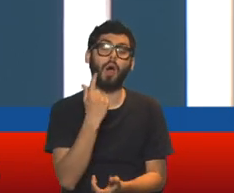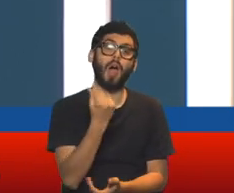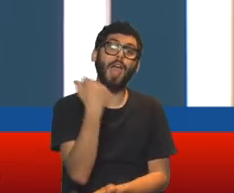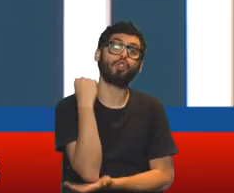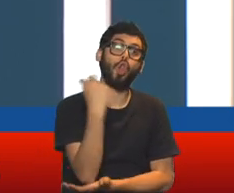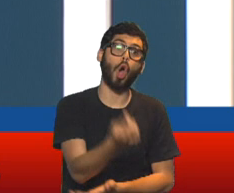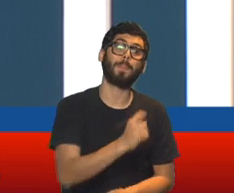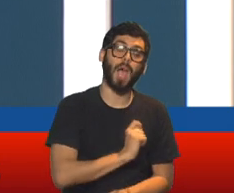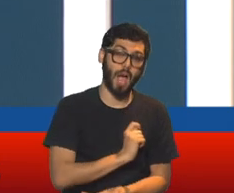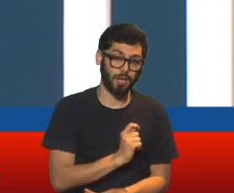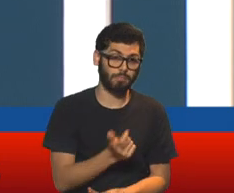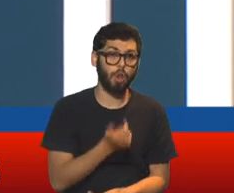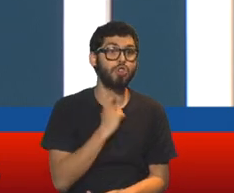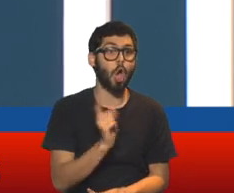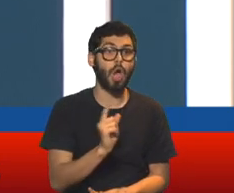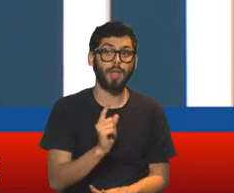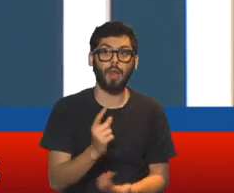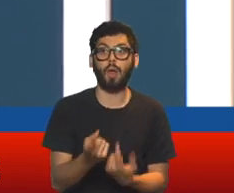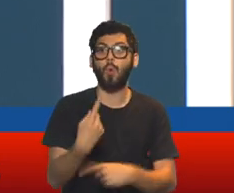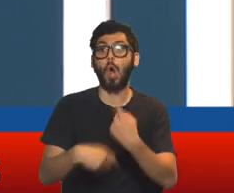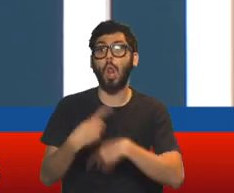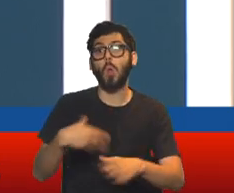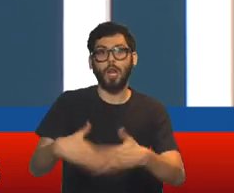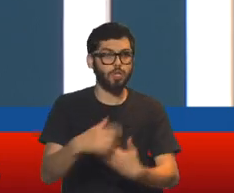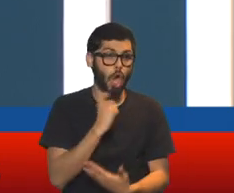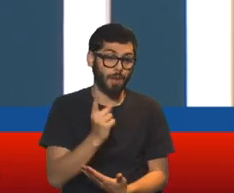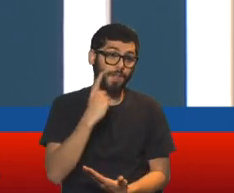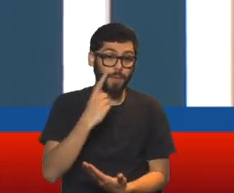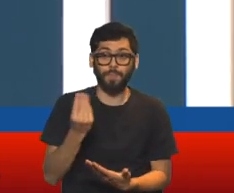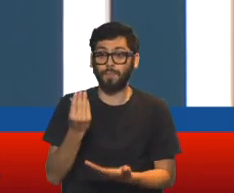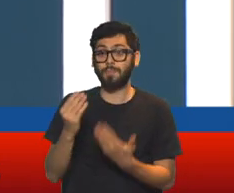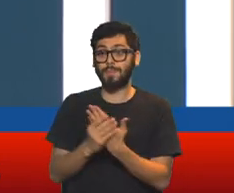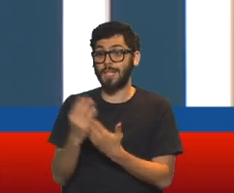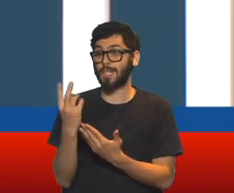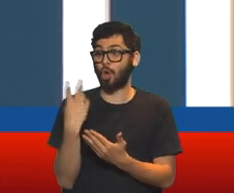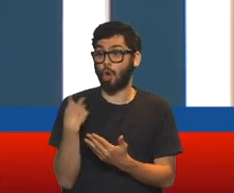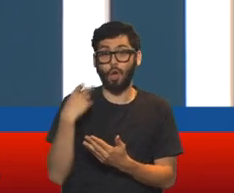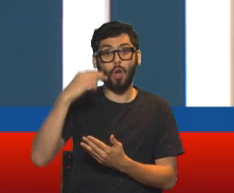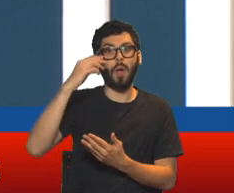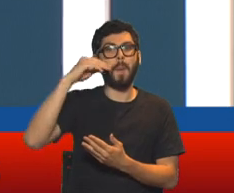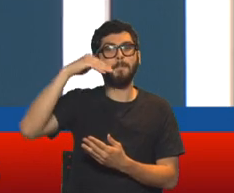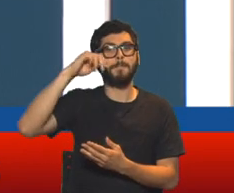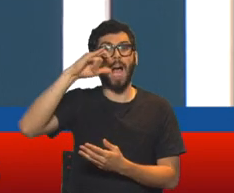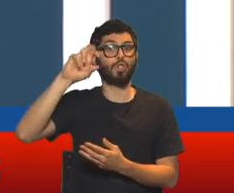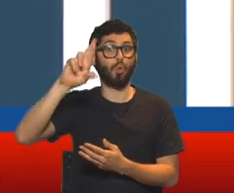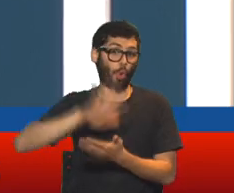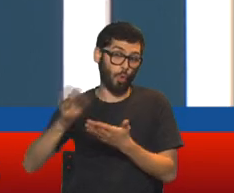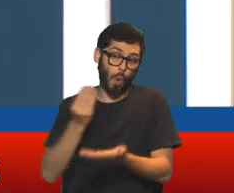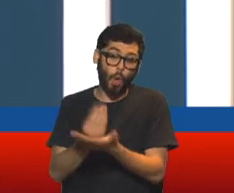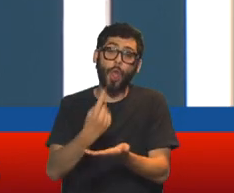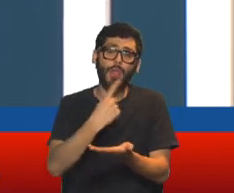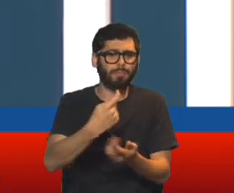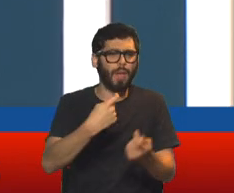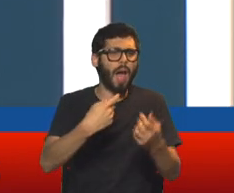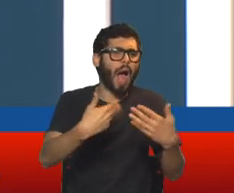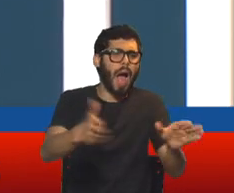No quiere el gobierno de ninguna manera volver para atrás. De hecho, vos fíjate que desde que asumió Juan Mansur como jefe de gabinete, lo primero que se anunció fue la flexibilización de un